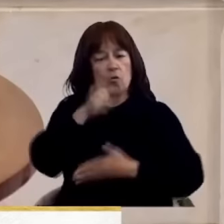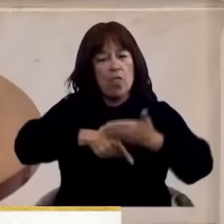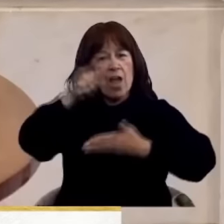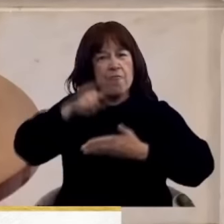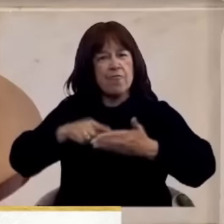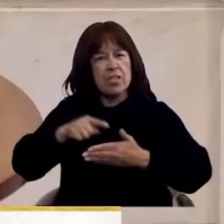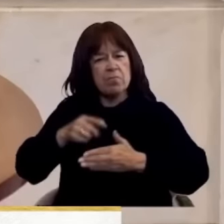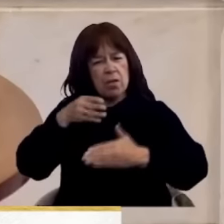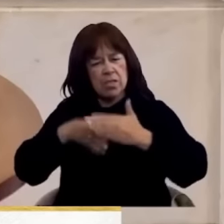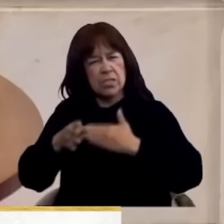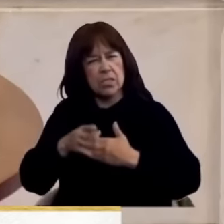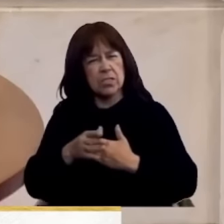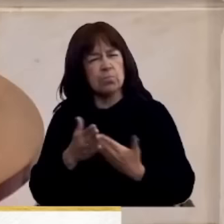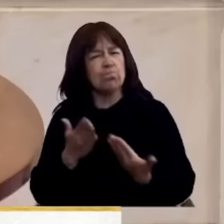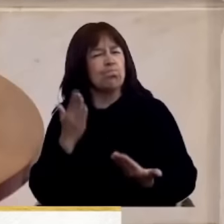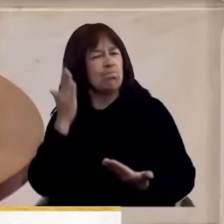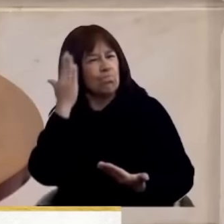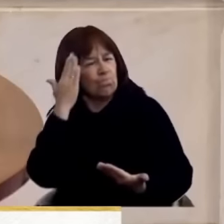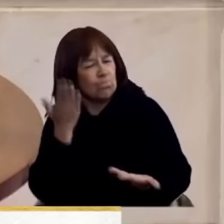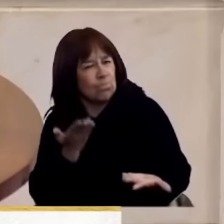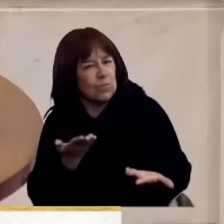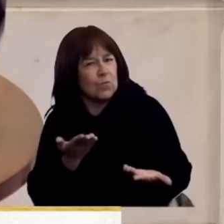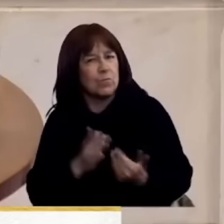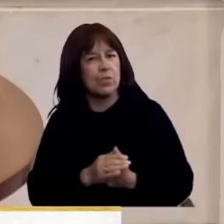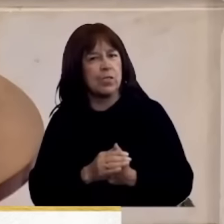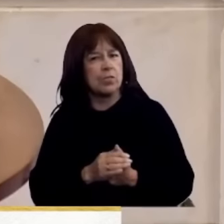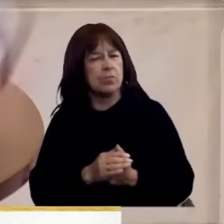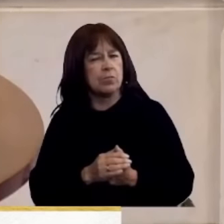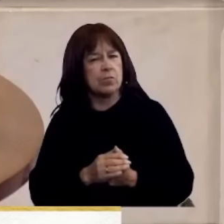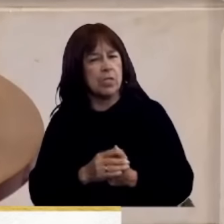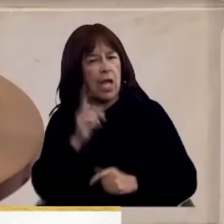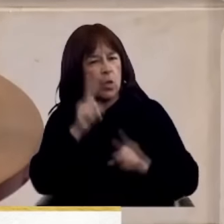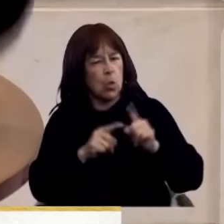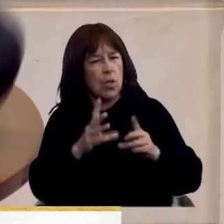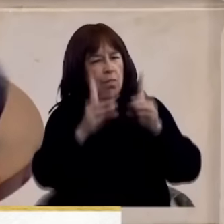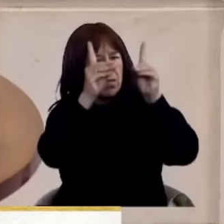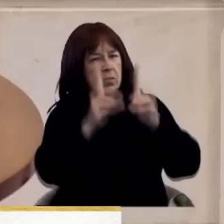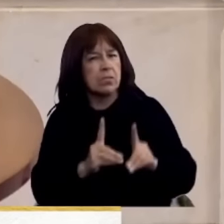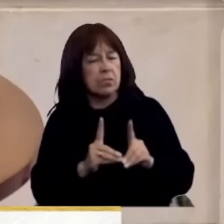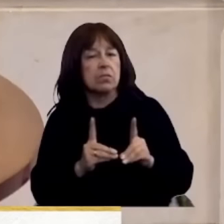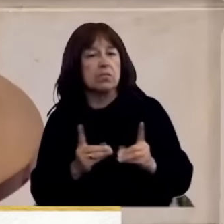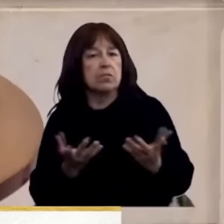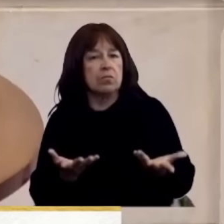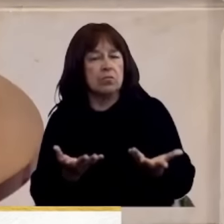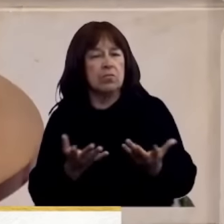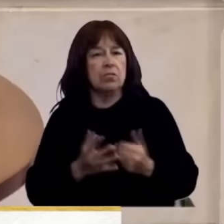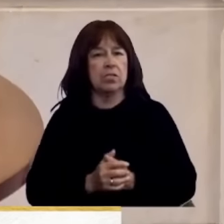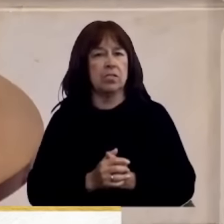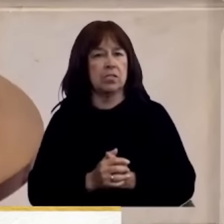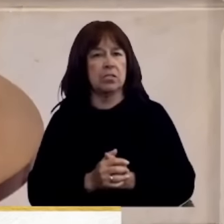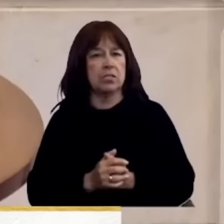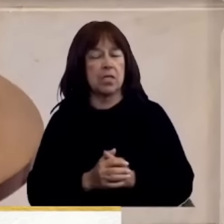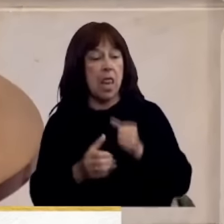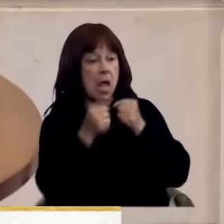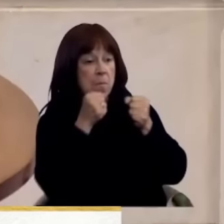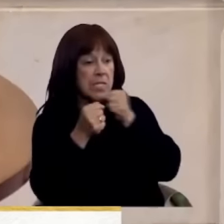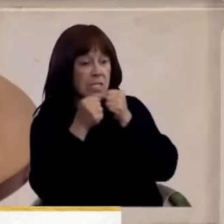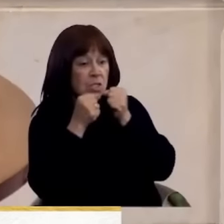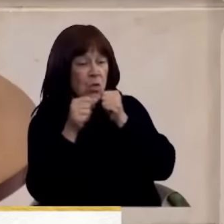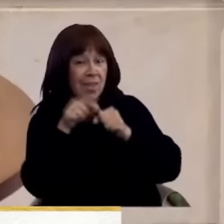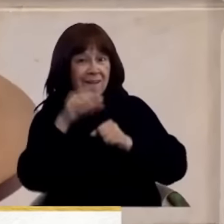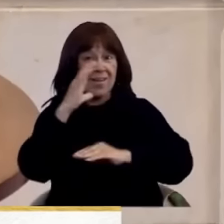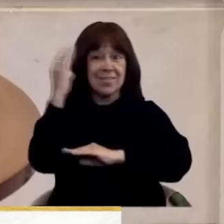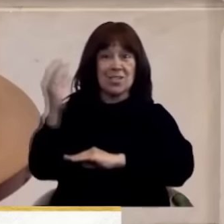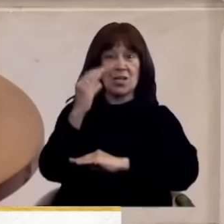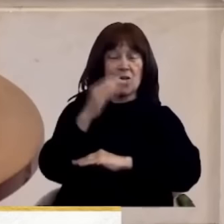sospecha, sospecha que coincide con muchas de las decisiones que se dieron en las emisoras de este país,